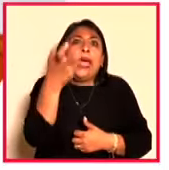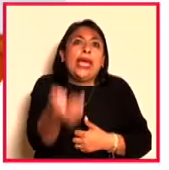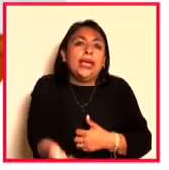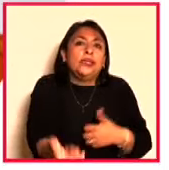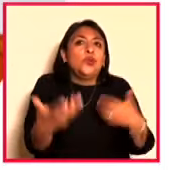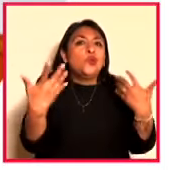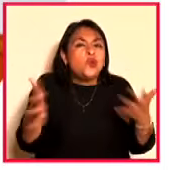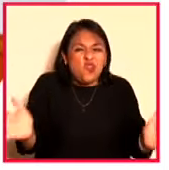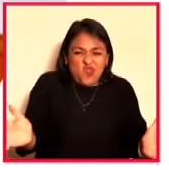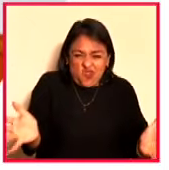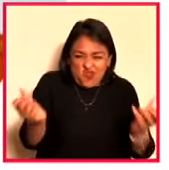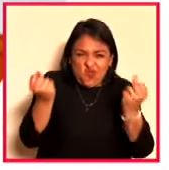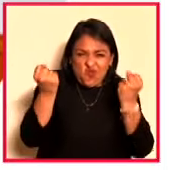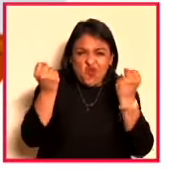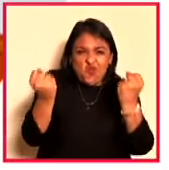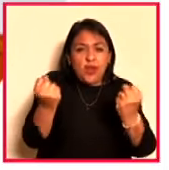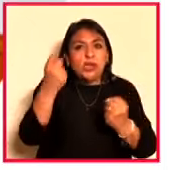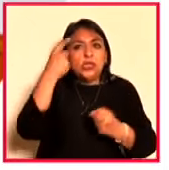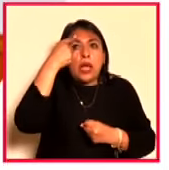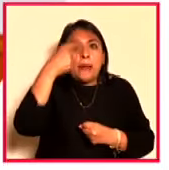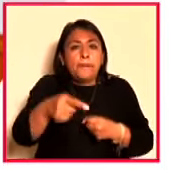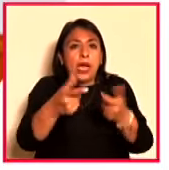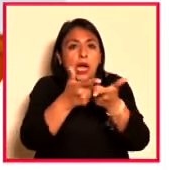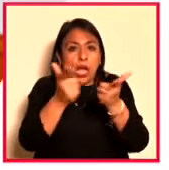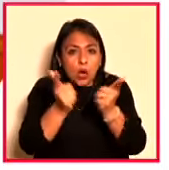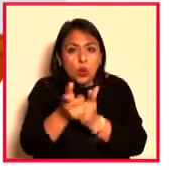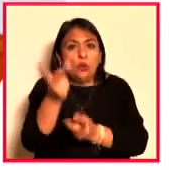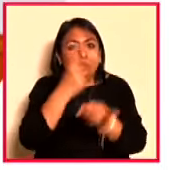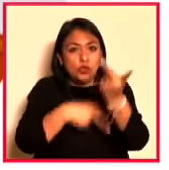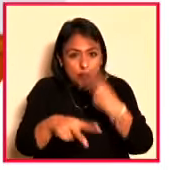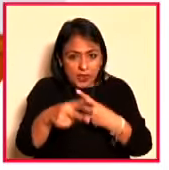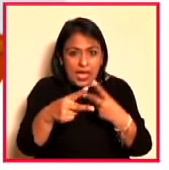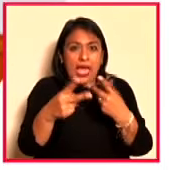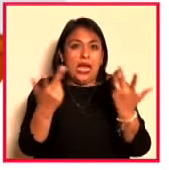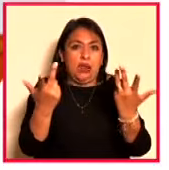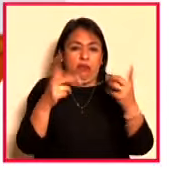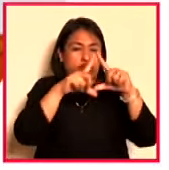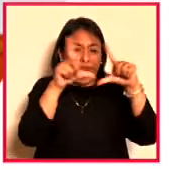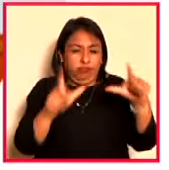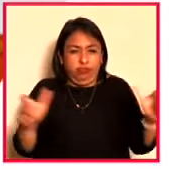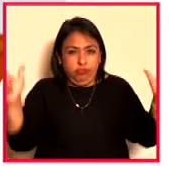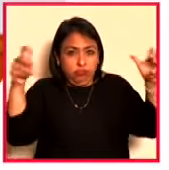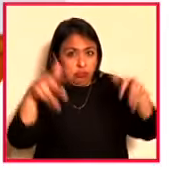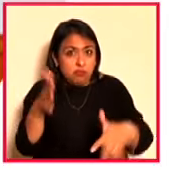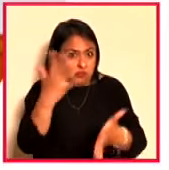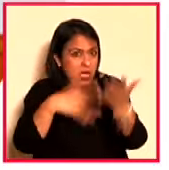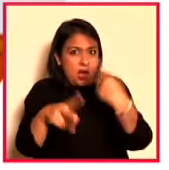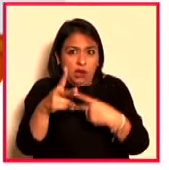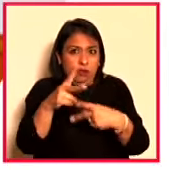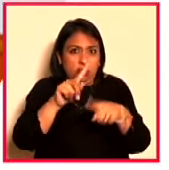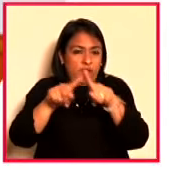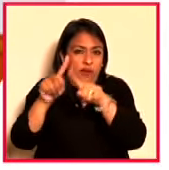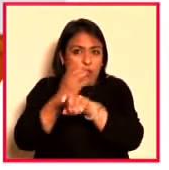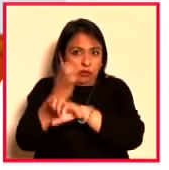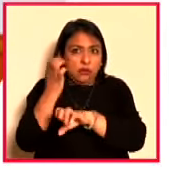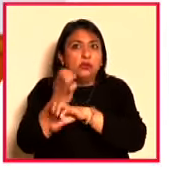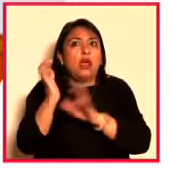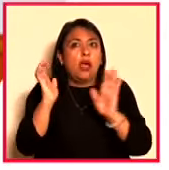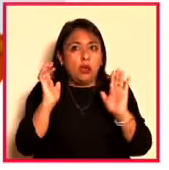fuerza para que las compañías que vienen de toda la República, porque vienen de todos lados, pagándose